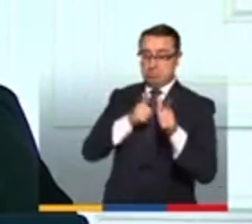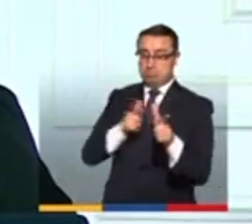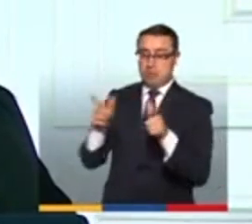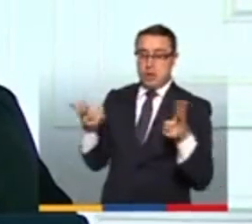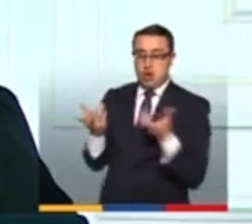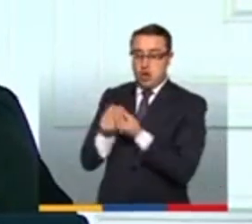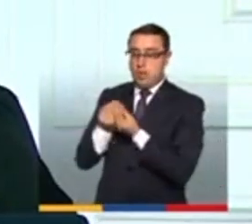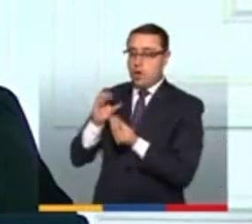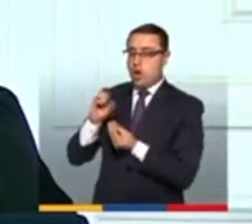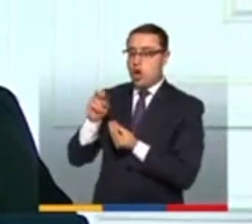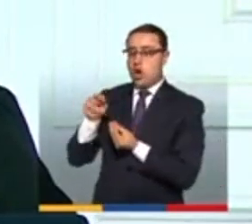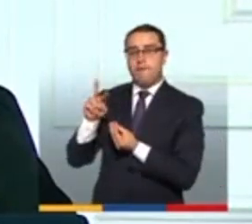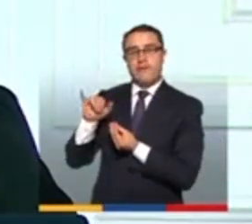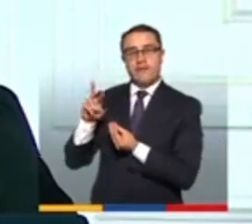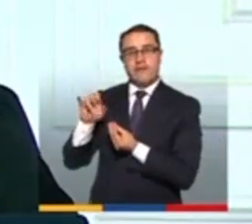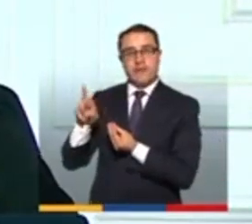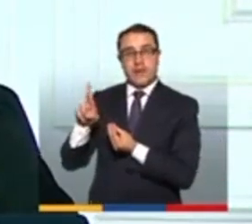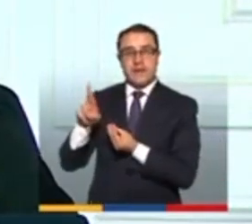público.